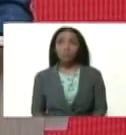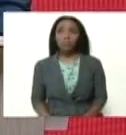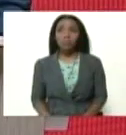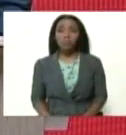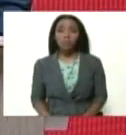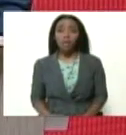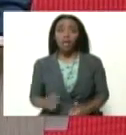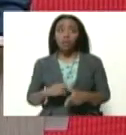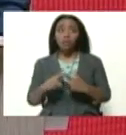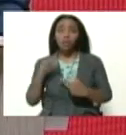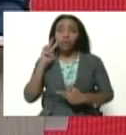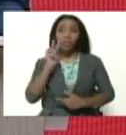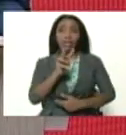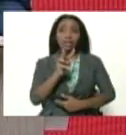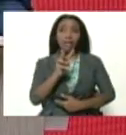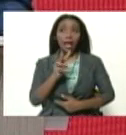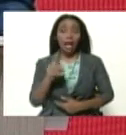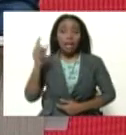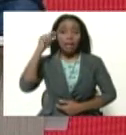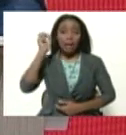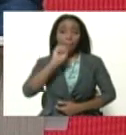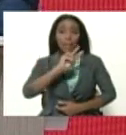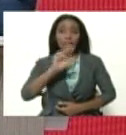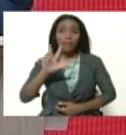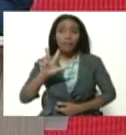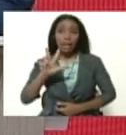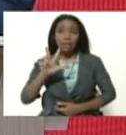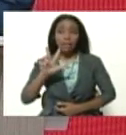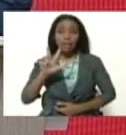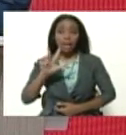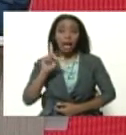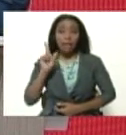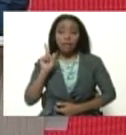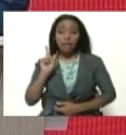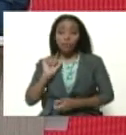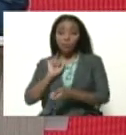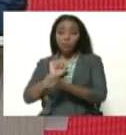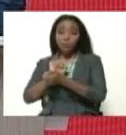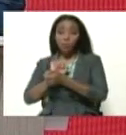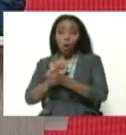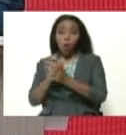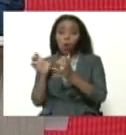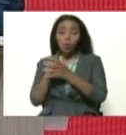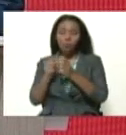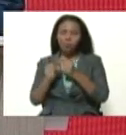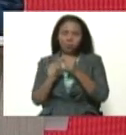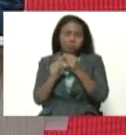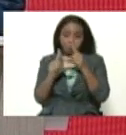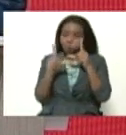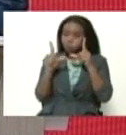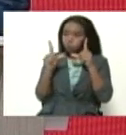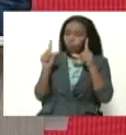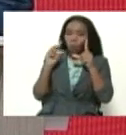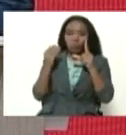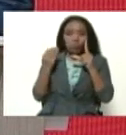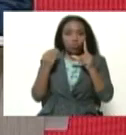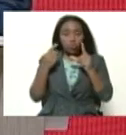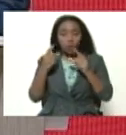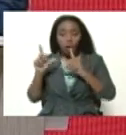Entonces, fíjense, el día 23 se incauta un lote impresionante, según refieren los mismos